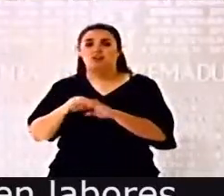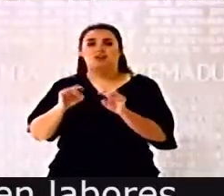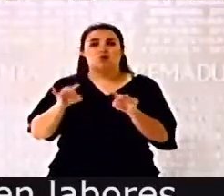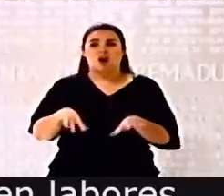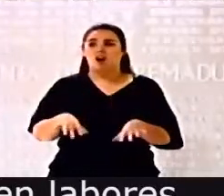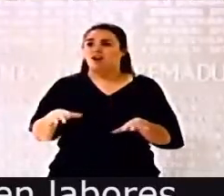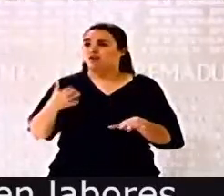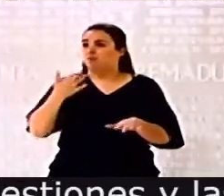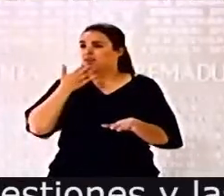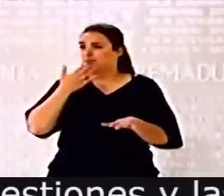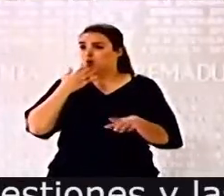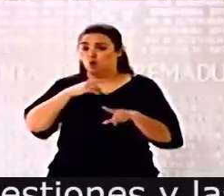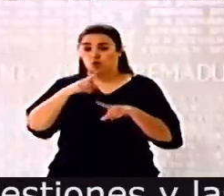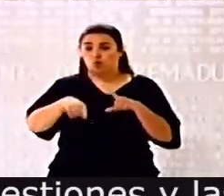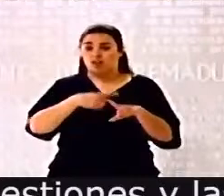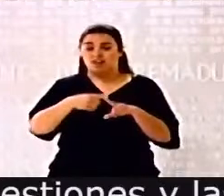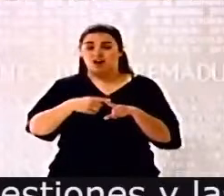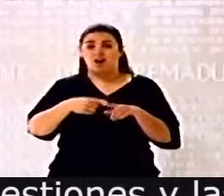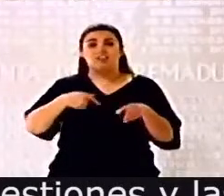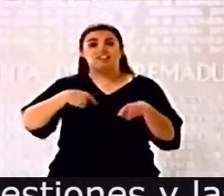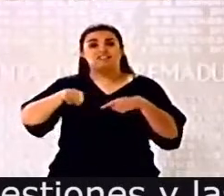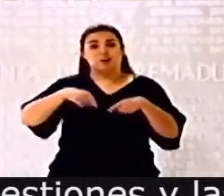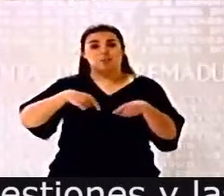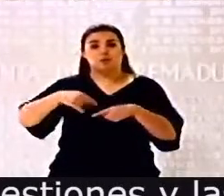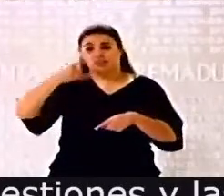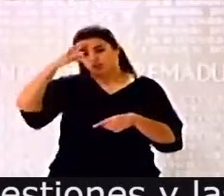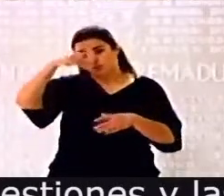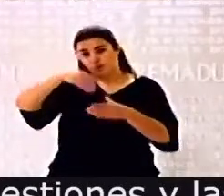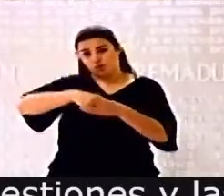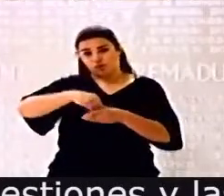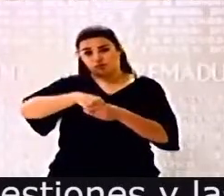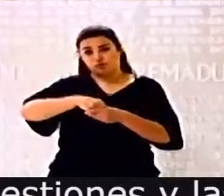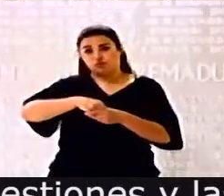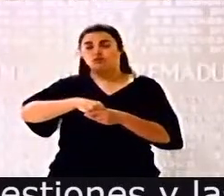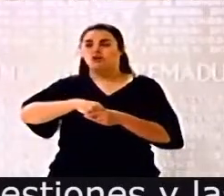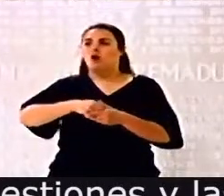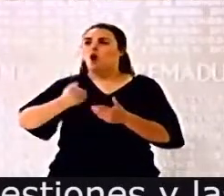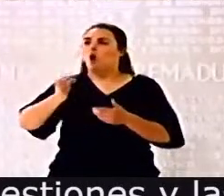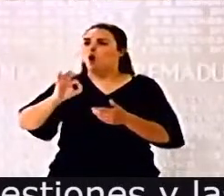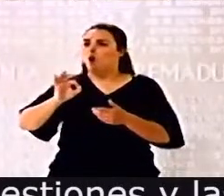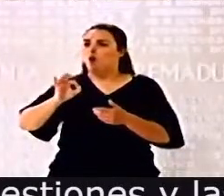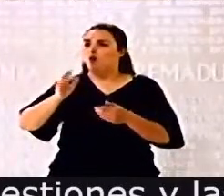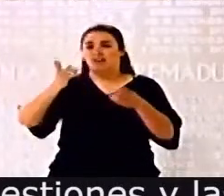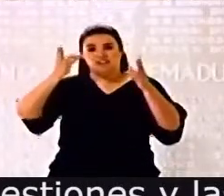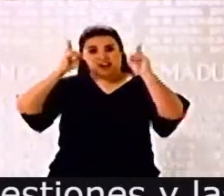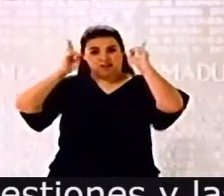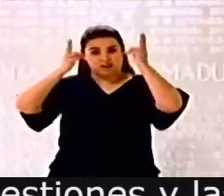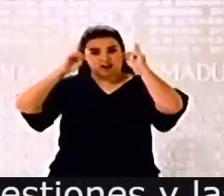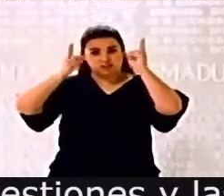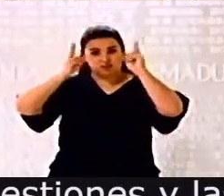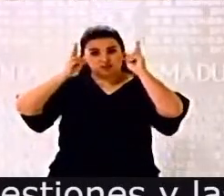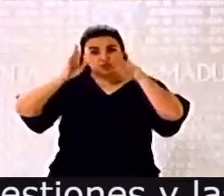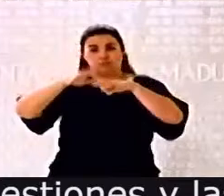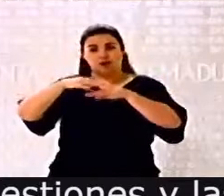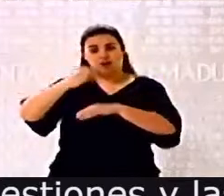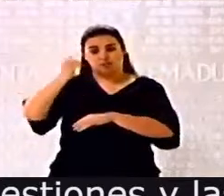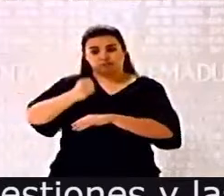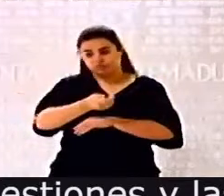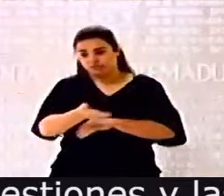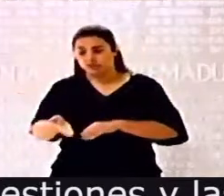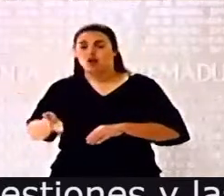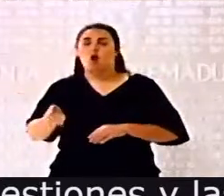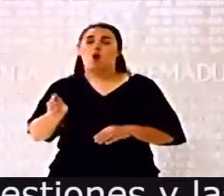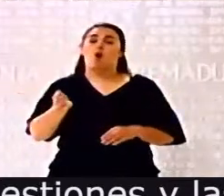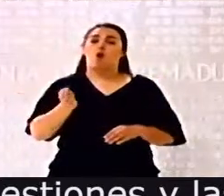ruedas del transporte que traiga los toros, que traiga los caballos de los rejoneadores, o que